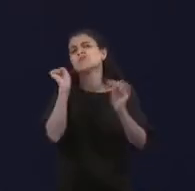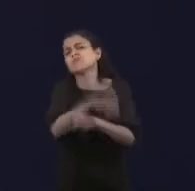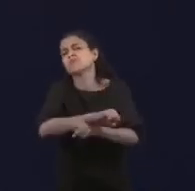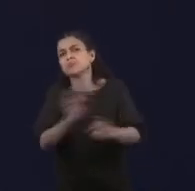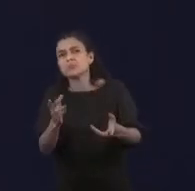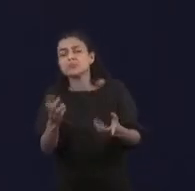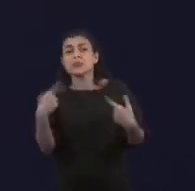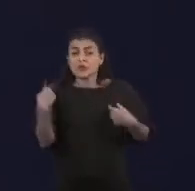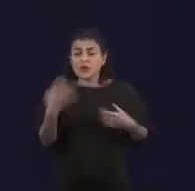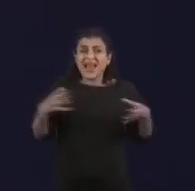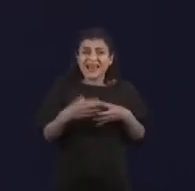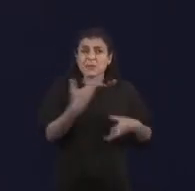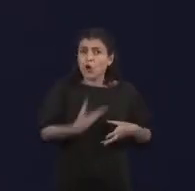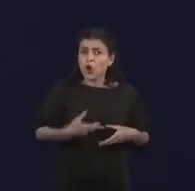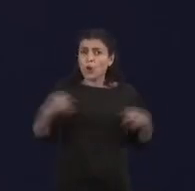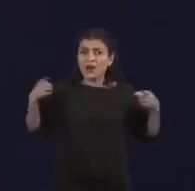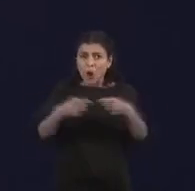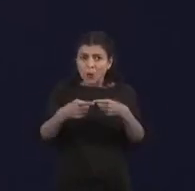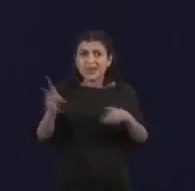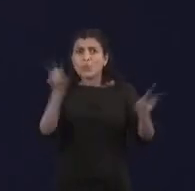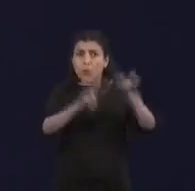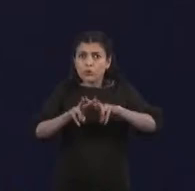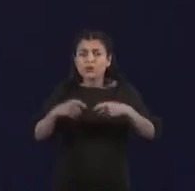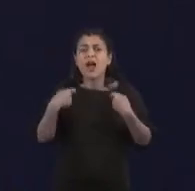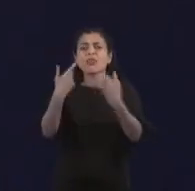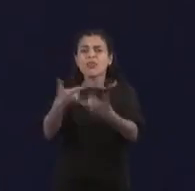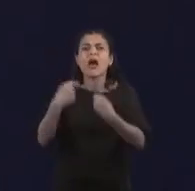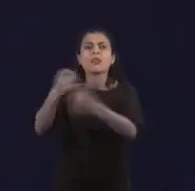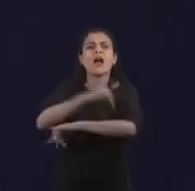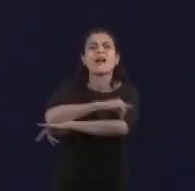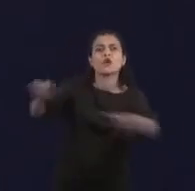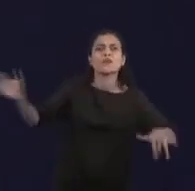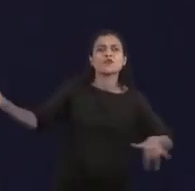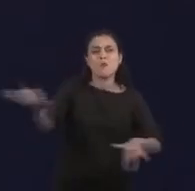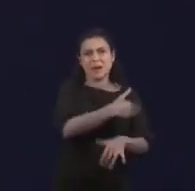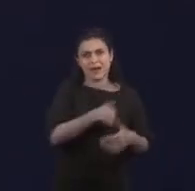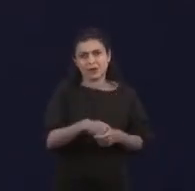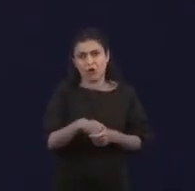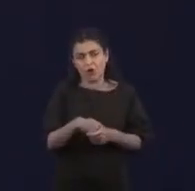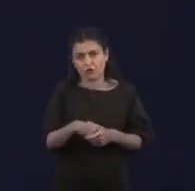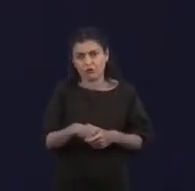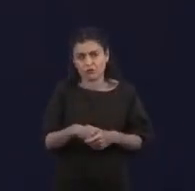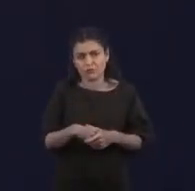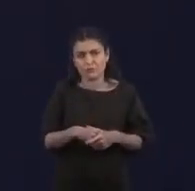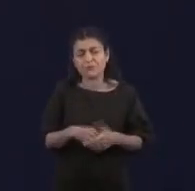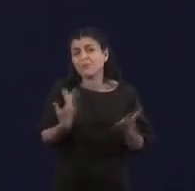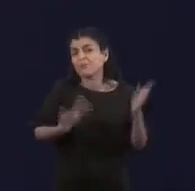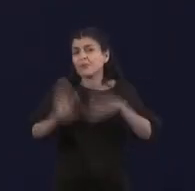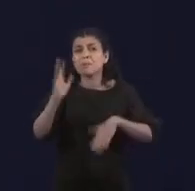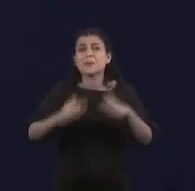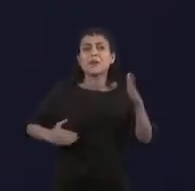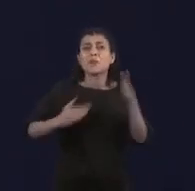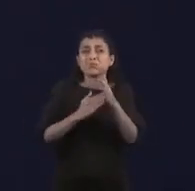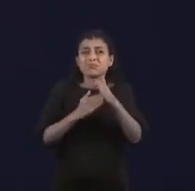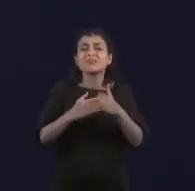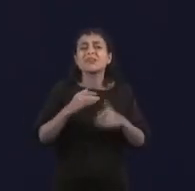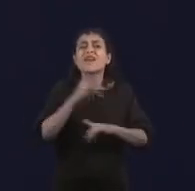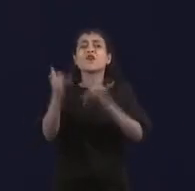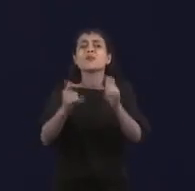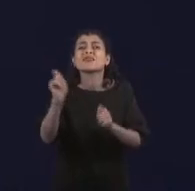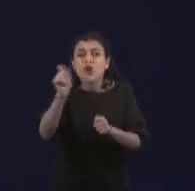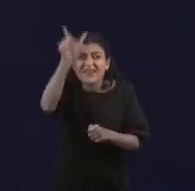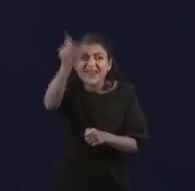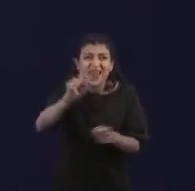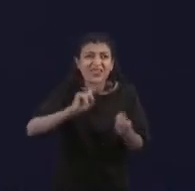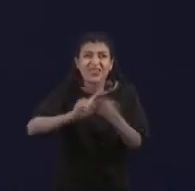que la gente esté informada. Todo lo demás es secundario, porque digamos, los que tienen que estar informados, los que realmente tienen que tener la